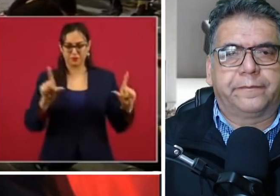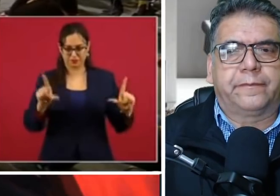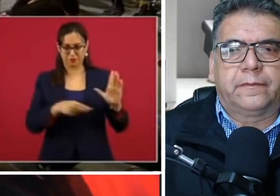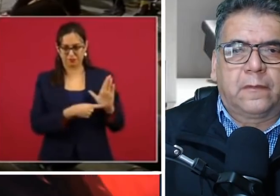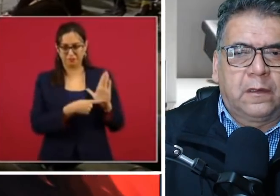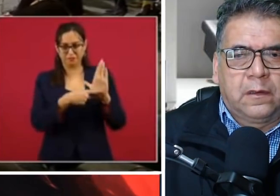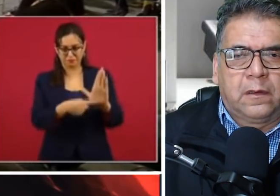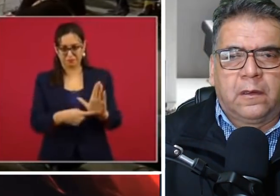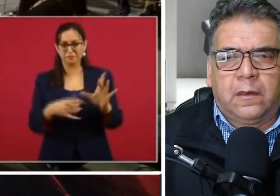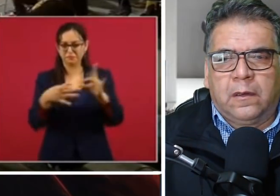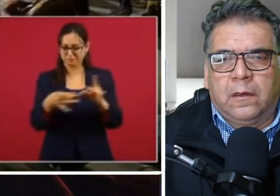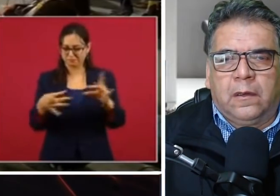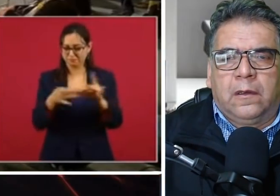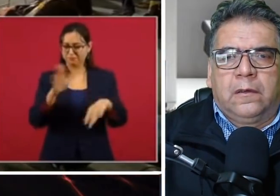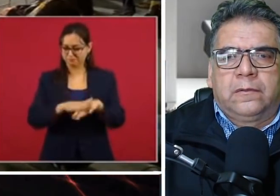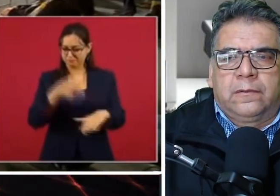para hablar más